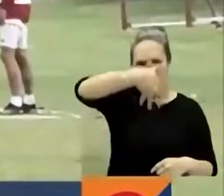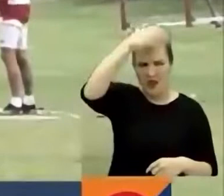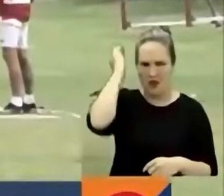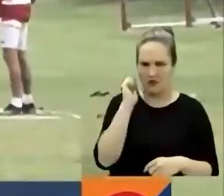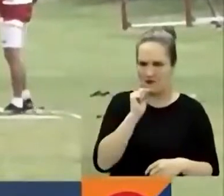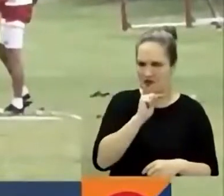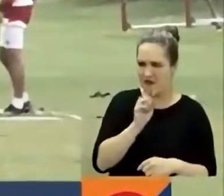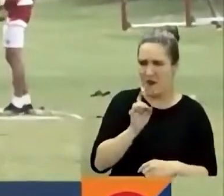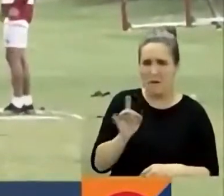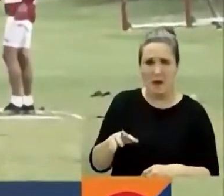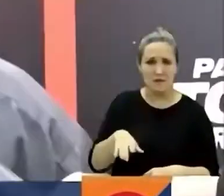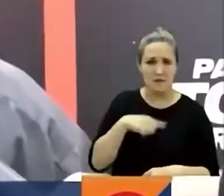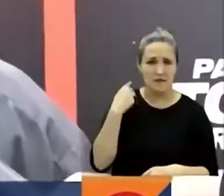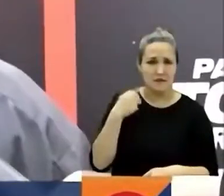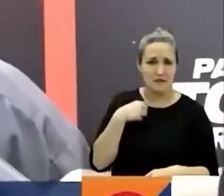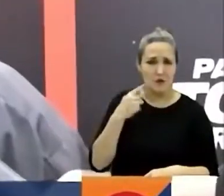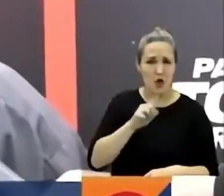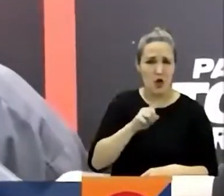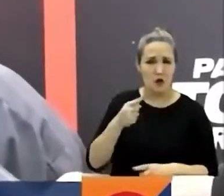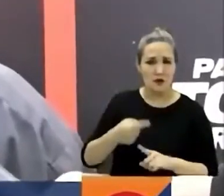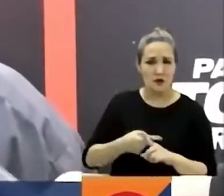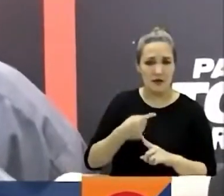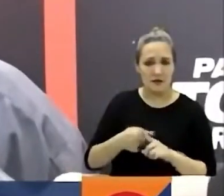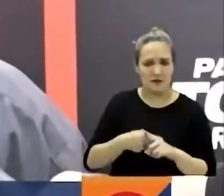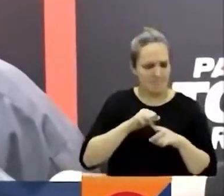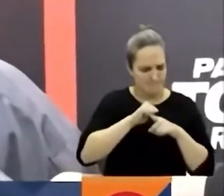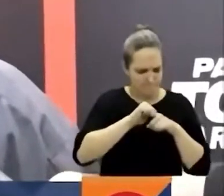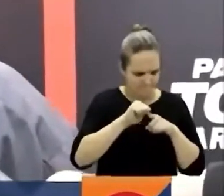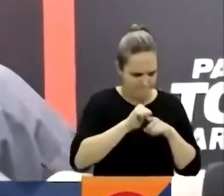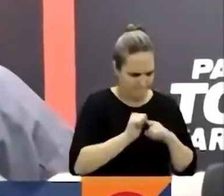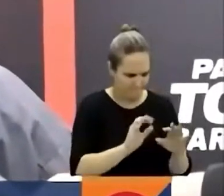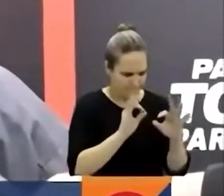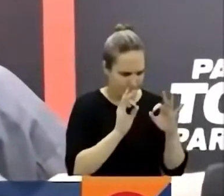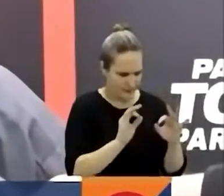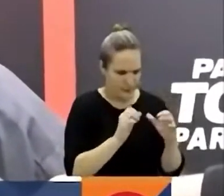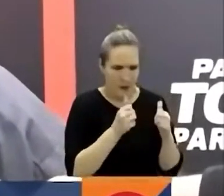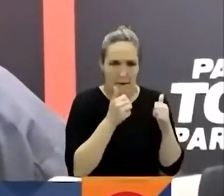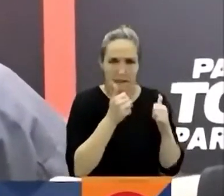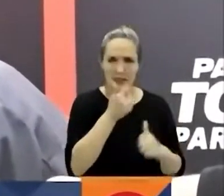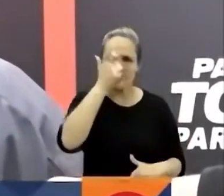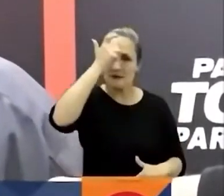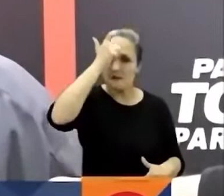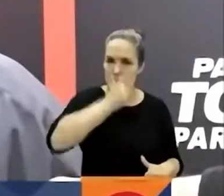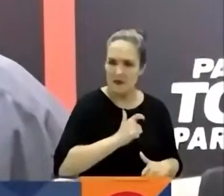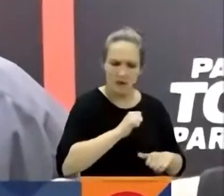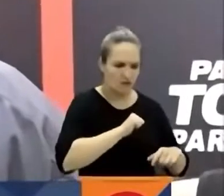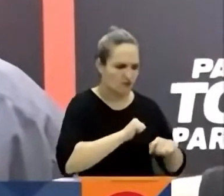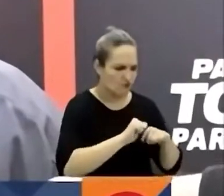ganan hace 11 meses. ¿Cómo se encara? Entrenando bien, trabajando bien, seriamente,